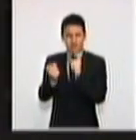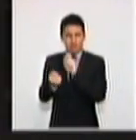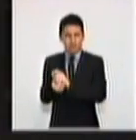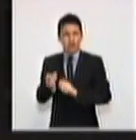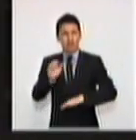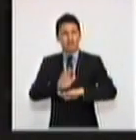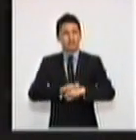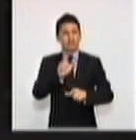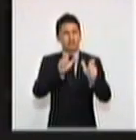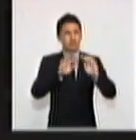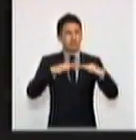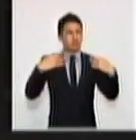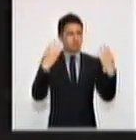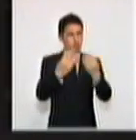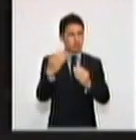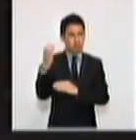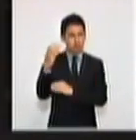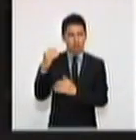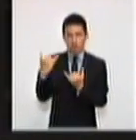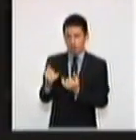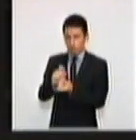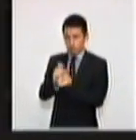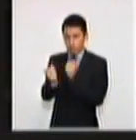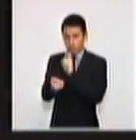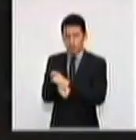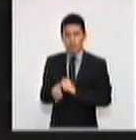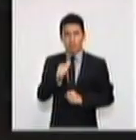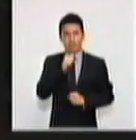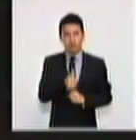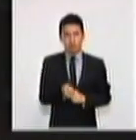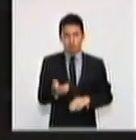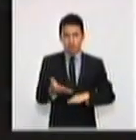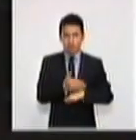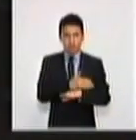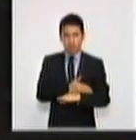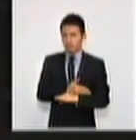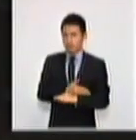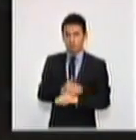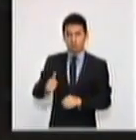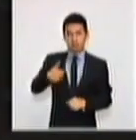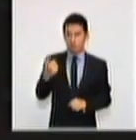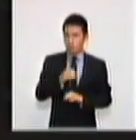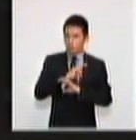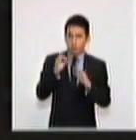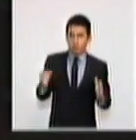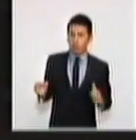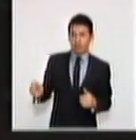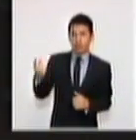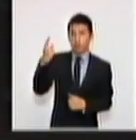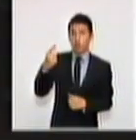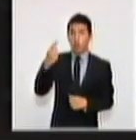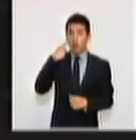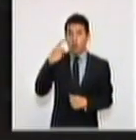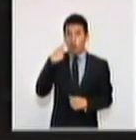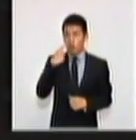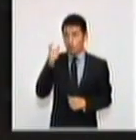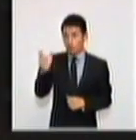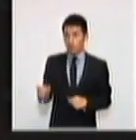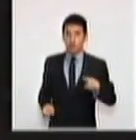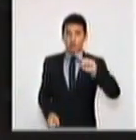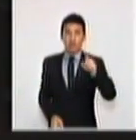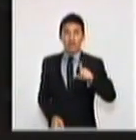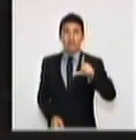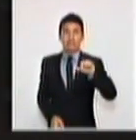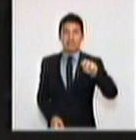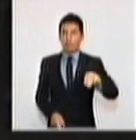senadores y colombianos, y lo empeora en un grado que nadie se había atrevido a tanto. Espero que no se alcoholice el señor Slim y